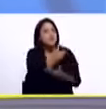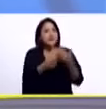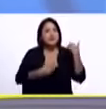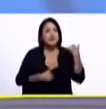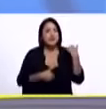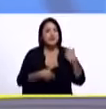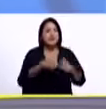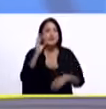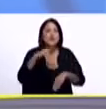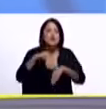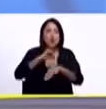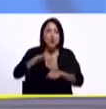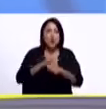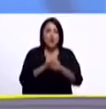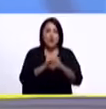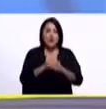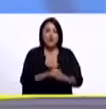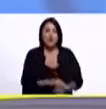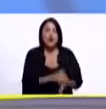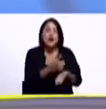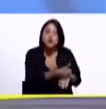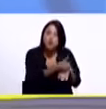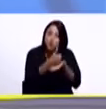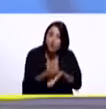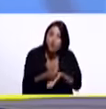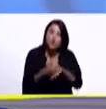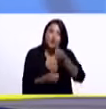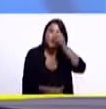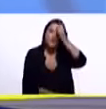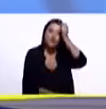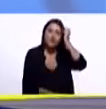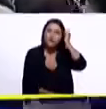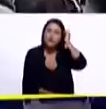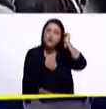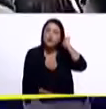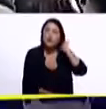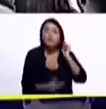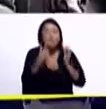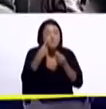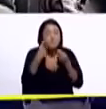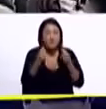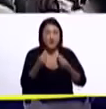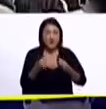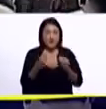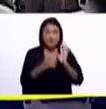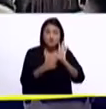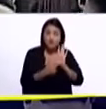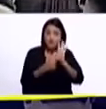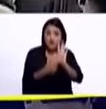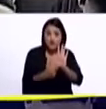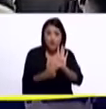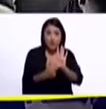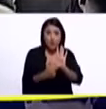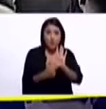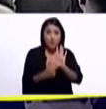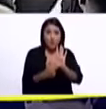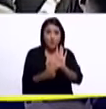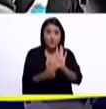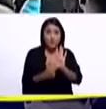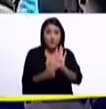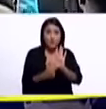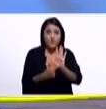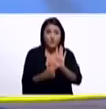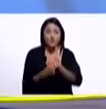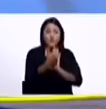el doctor Jorge Rodríguez. Y hemos presentado este documento que tengo